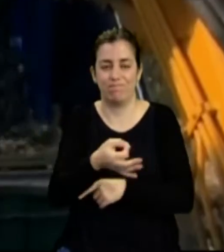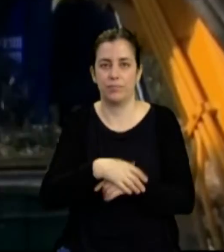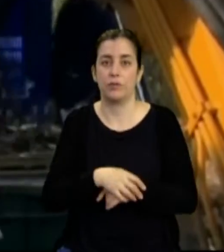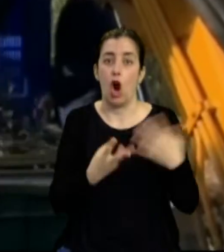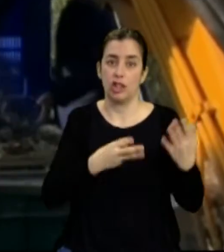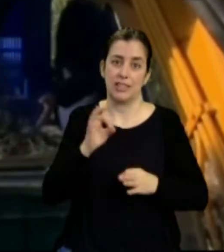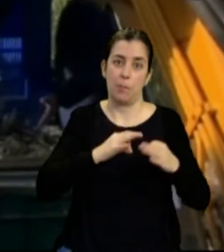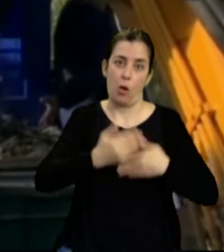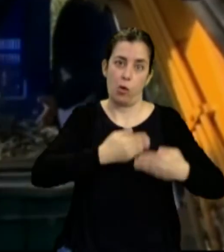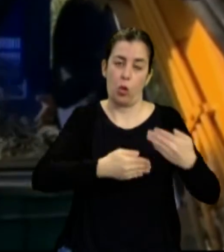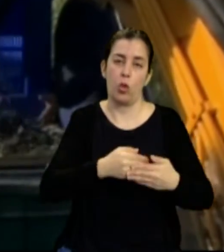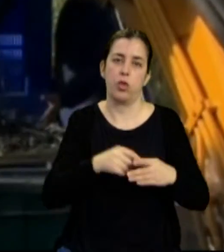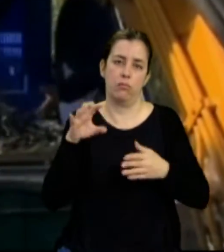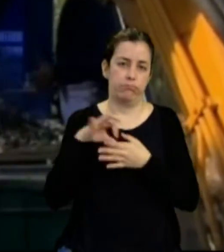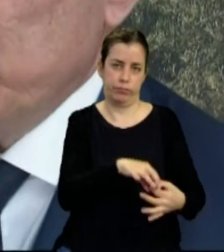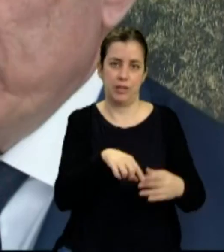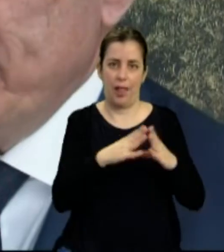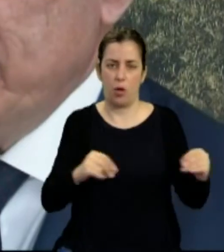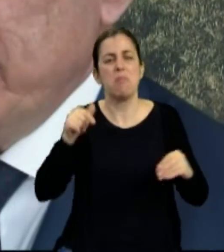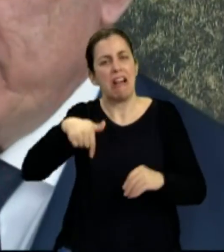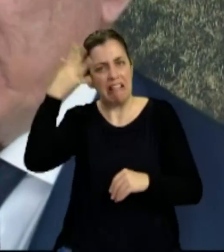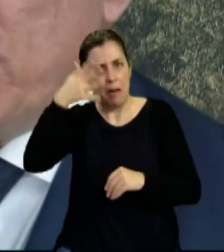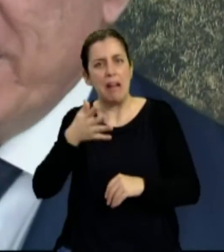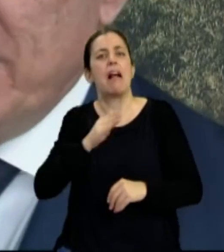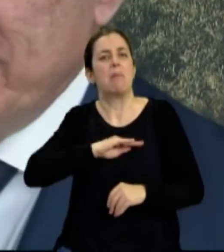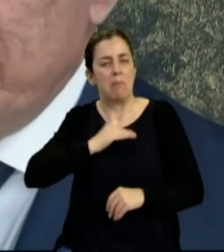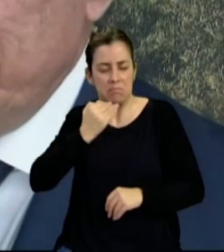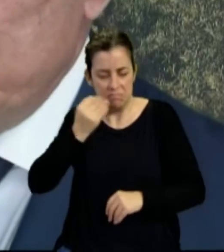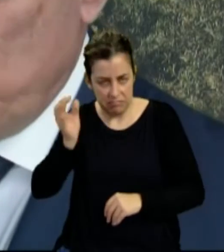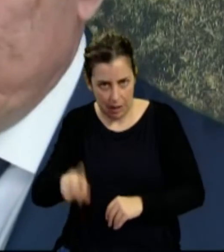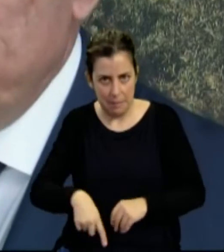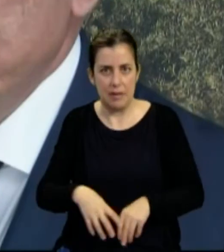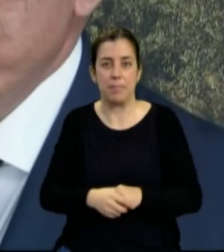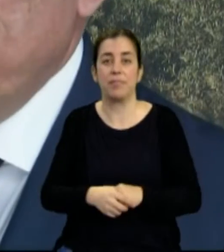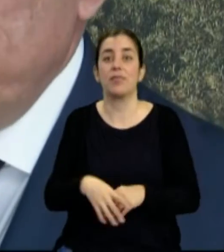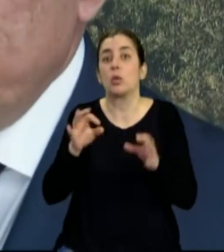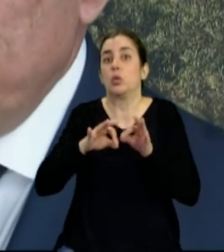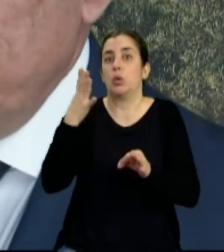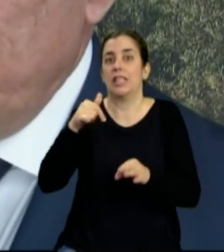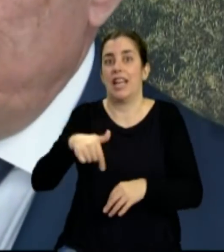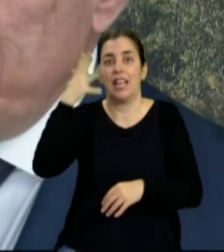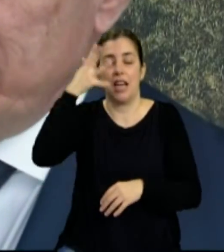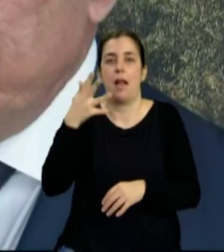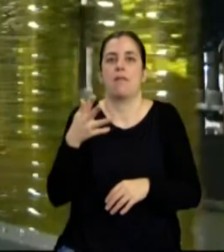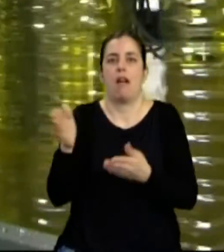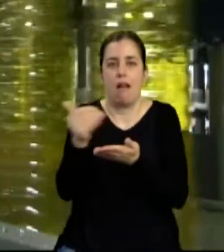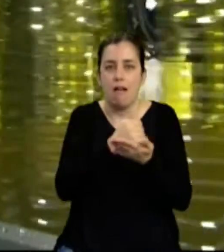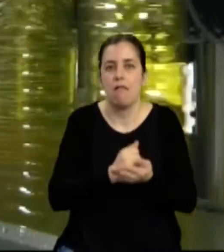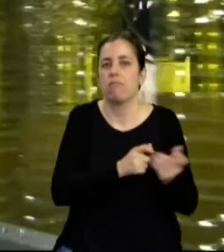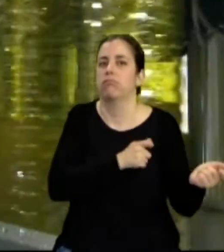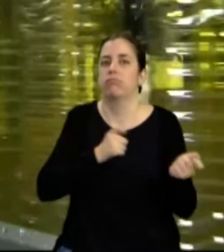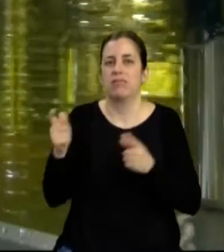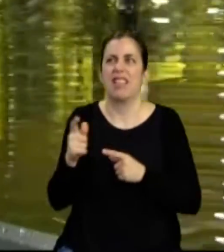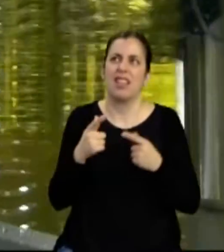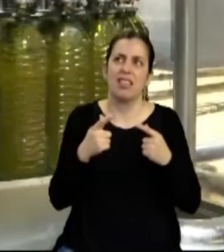pero Navarra también tiene sus fortalezas. Afortunadamente, Navarra comercializa, exporta y vende el 10-15%